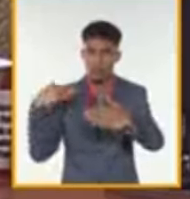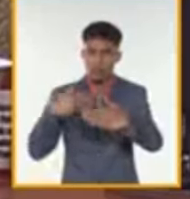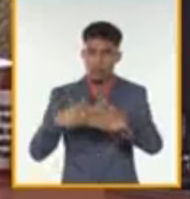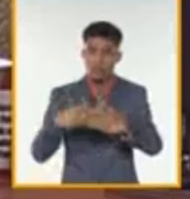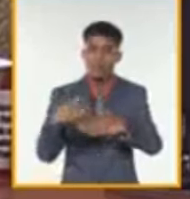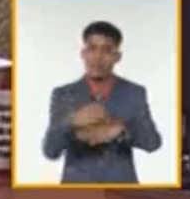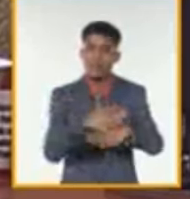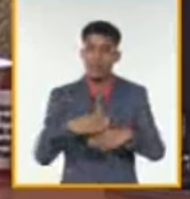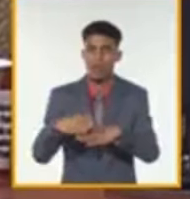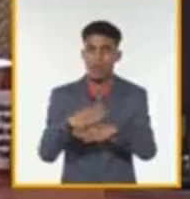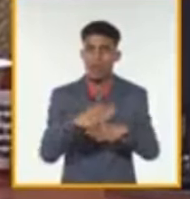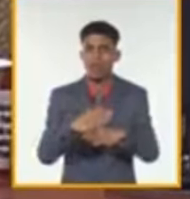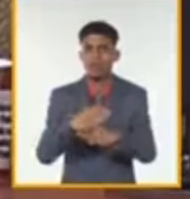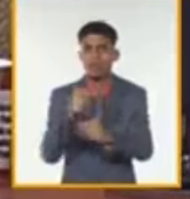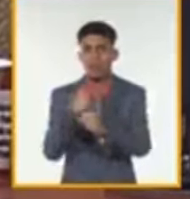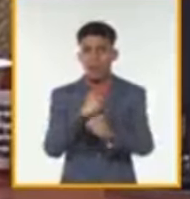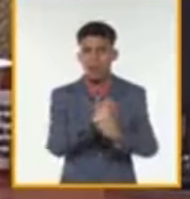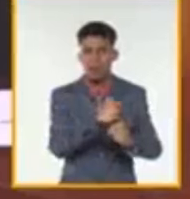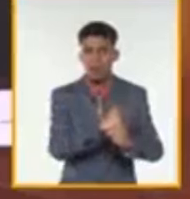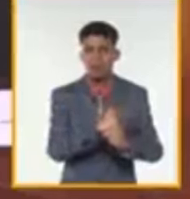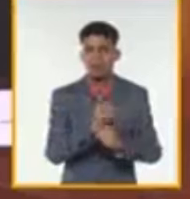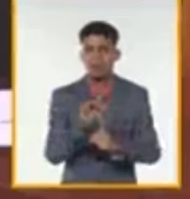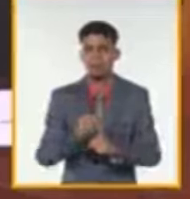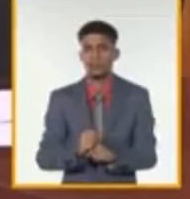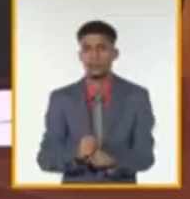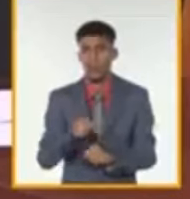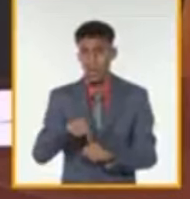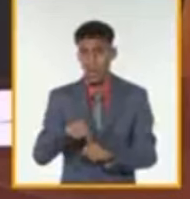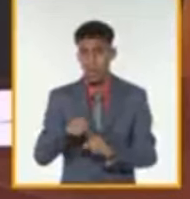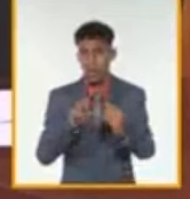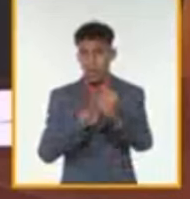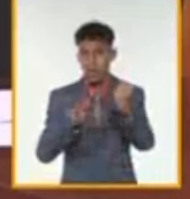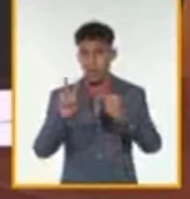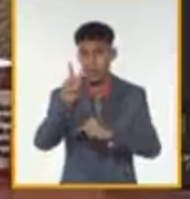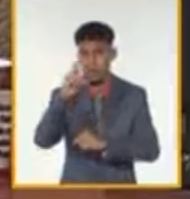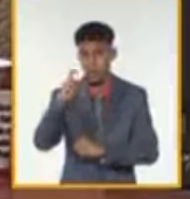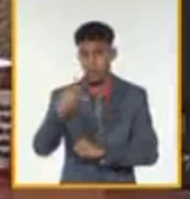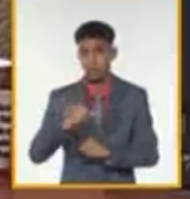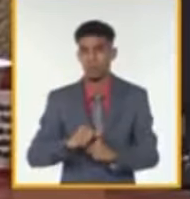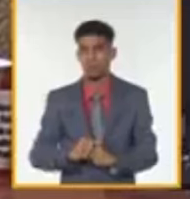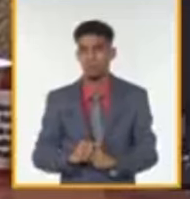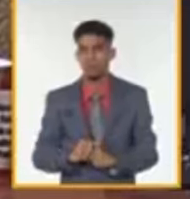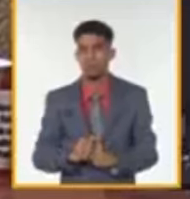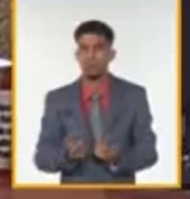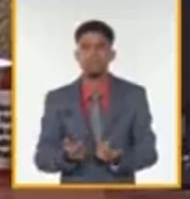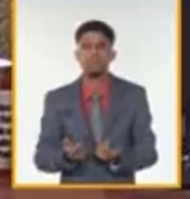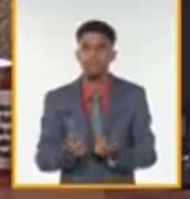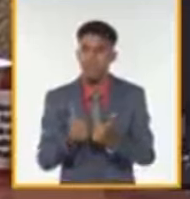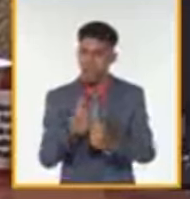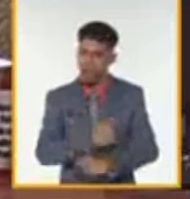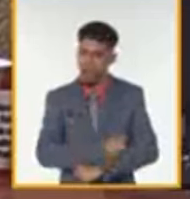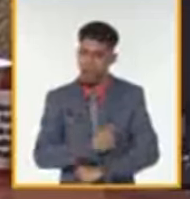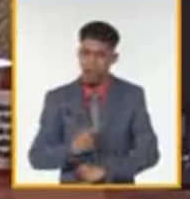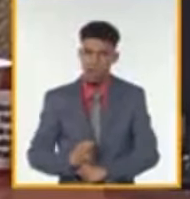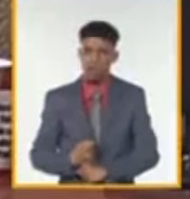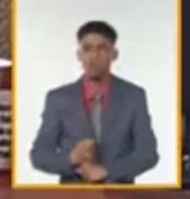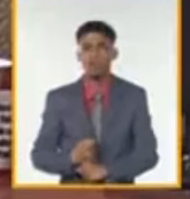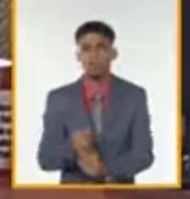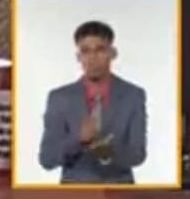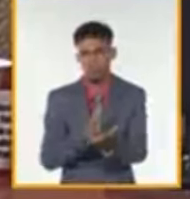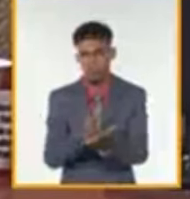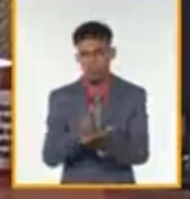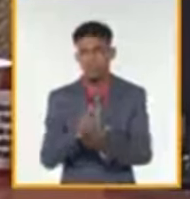acuerdo determina Bueno pues en villac Clara eh lo cogimos con tremendo esfuerzo con tremendos deseos de hacer con